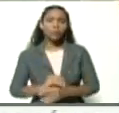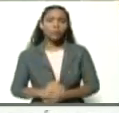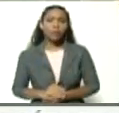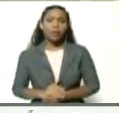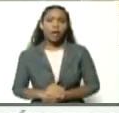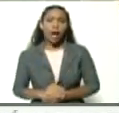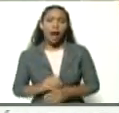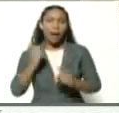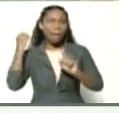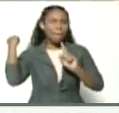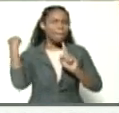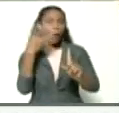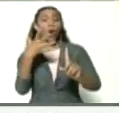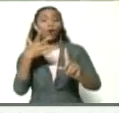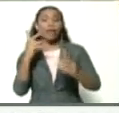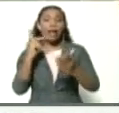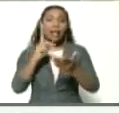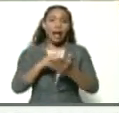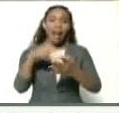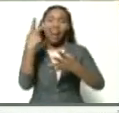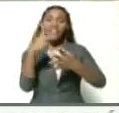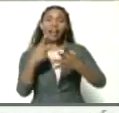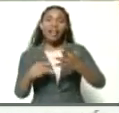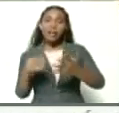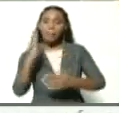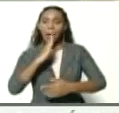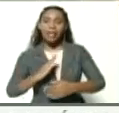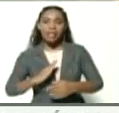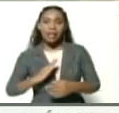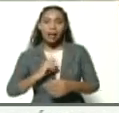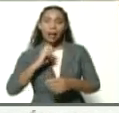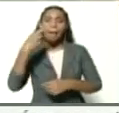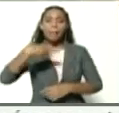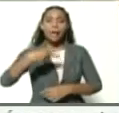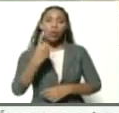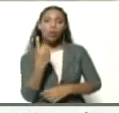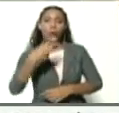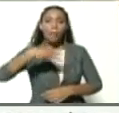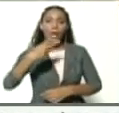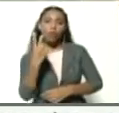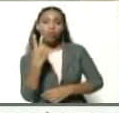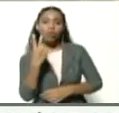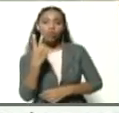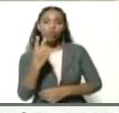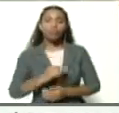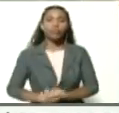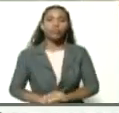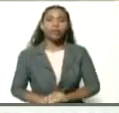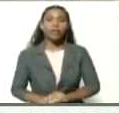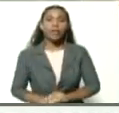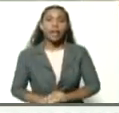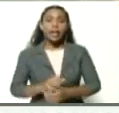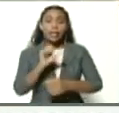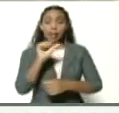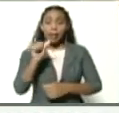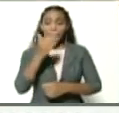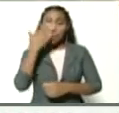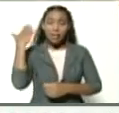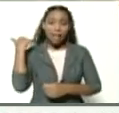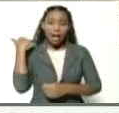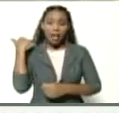al impacto de la llegada de las variantes brasileras P1 y P2. La semana pasada la